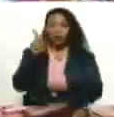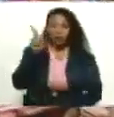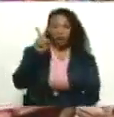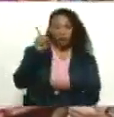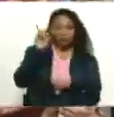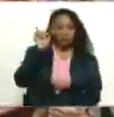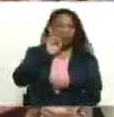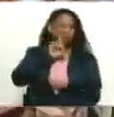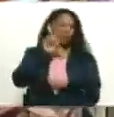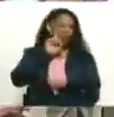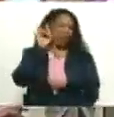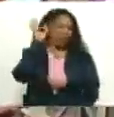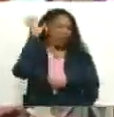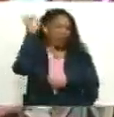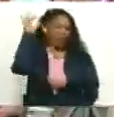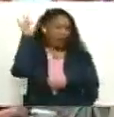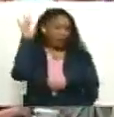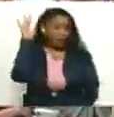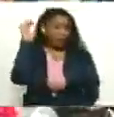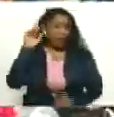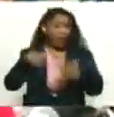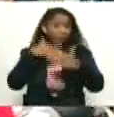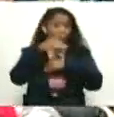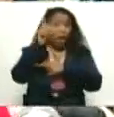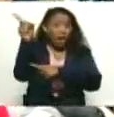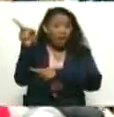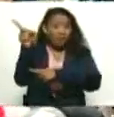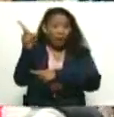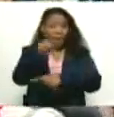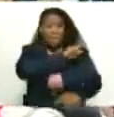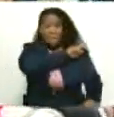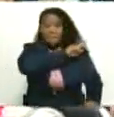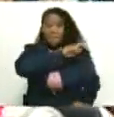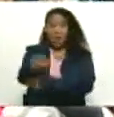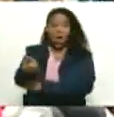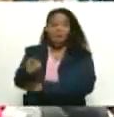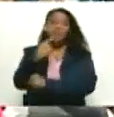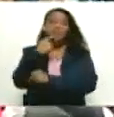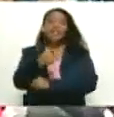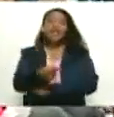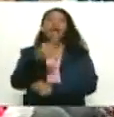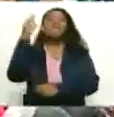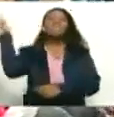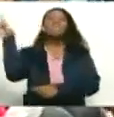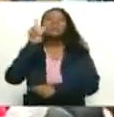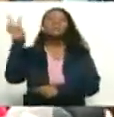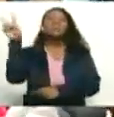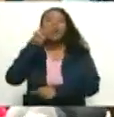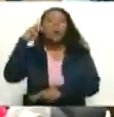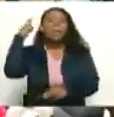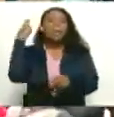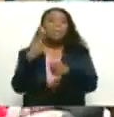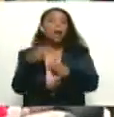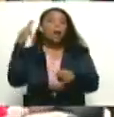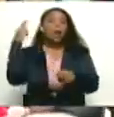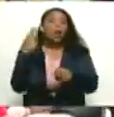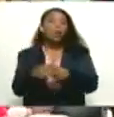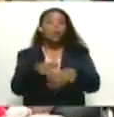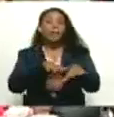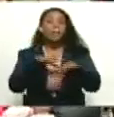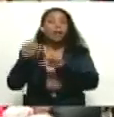mentira. Y después vino aquel decreto terrible donde declaraban a Venezuela el